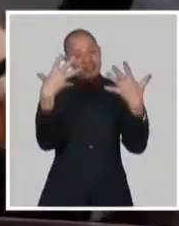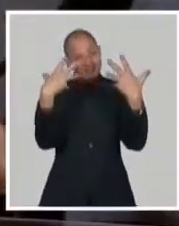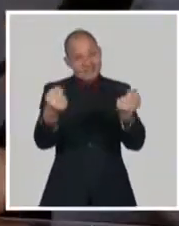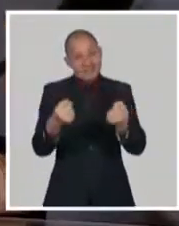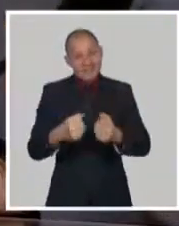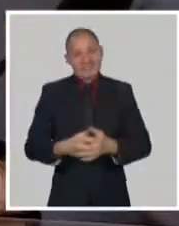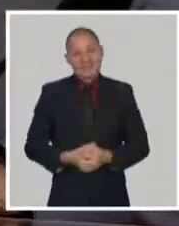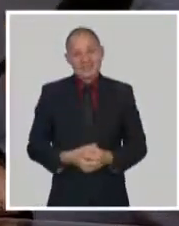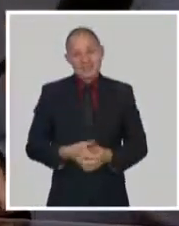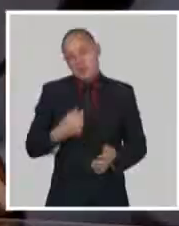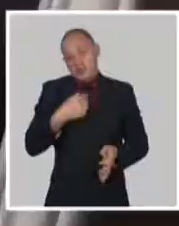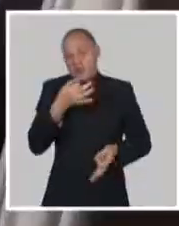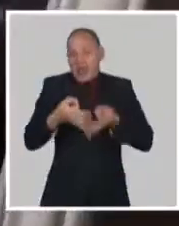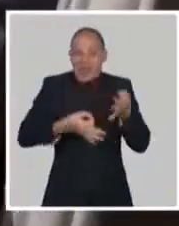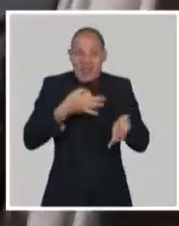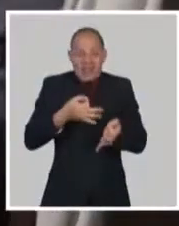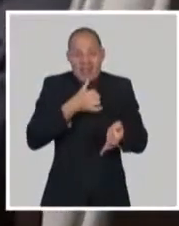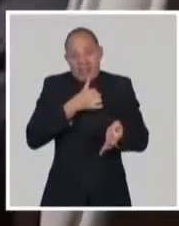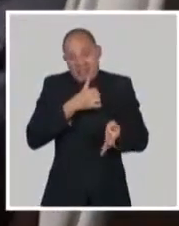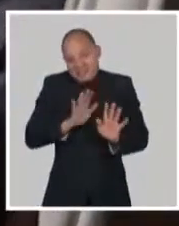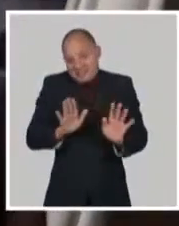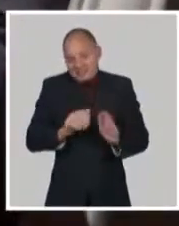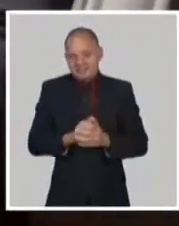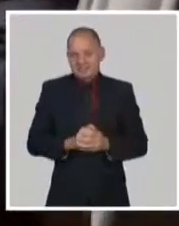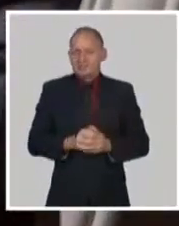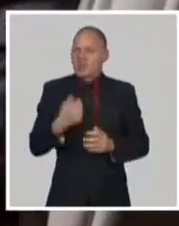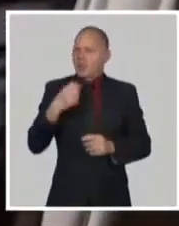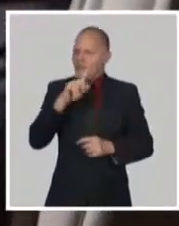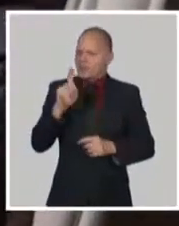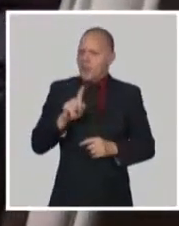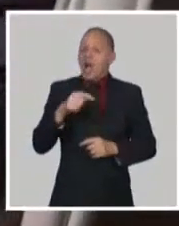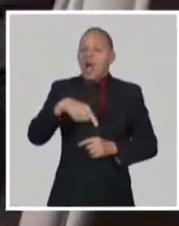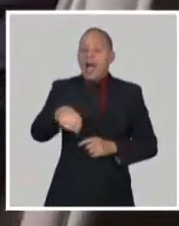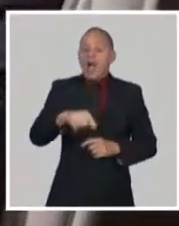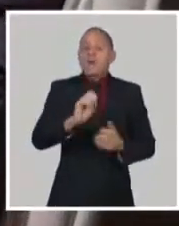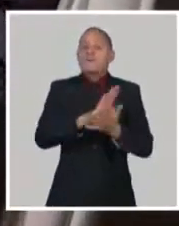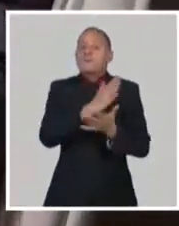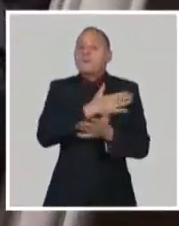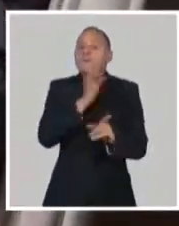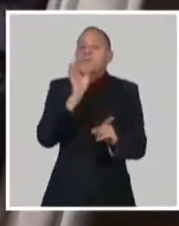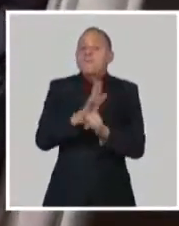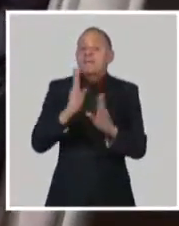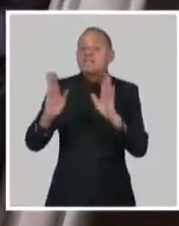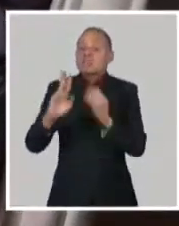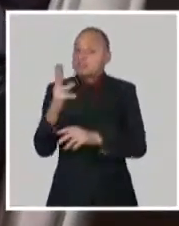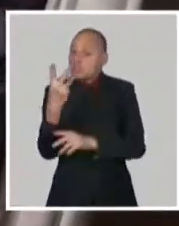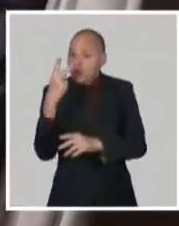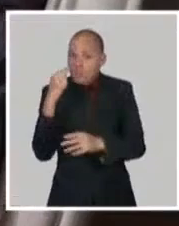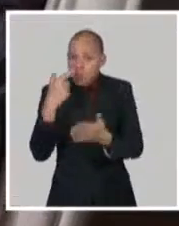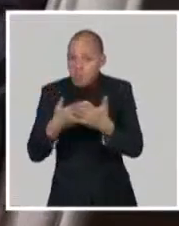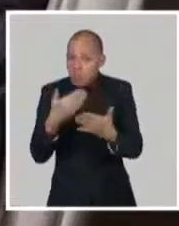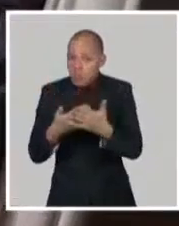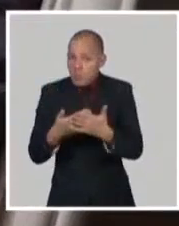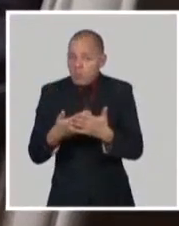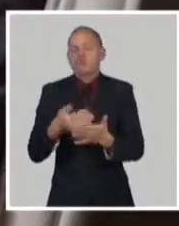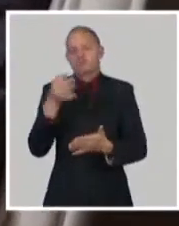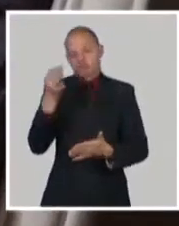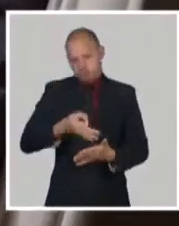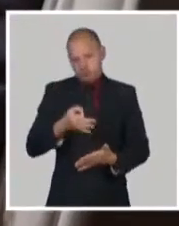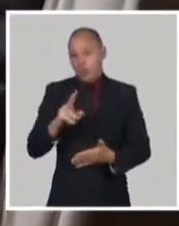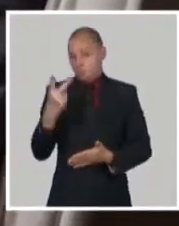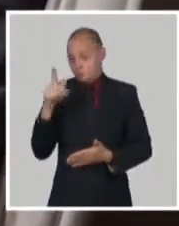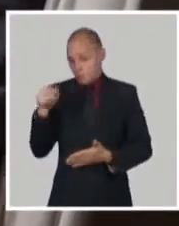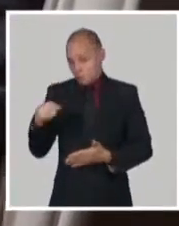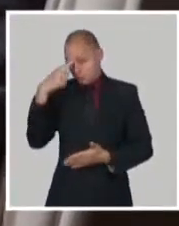de manera sencilla. Sí, creo que estaremos entonces en marzo, tercera fase del ensayo clínico de Soberana 02,